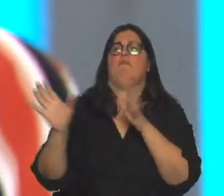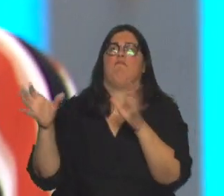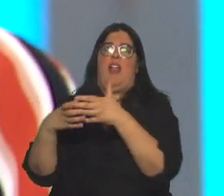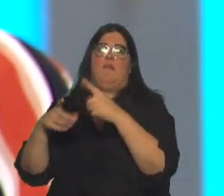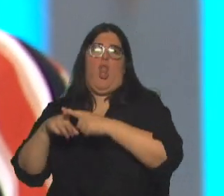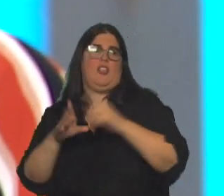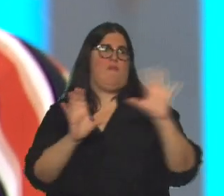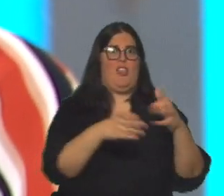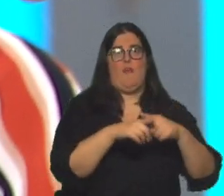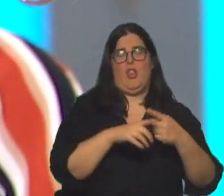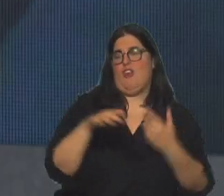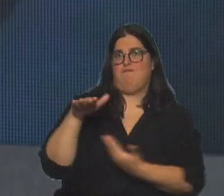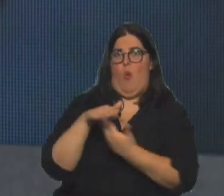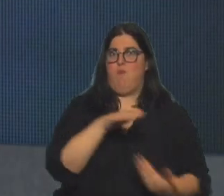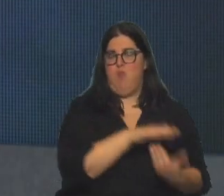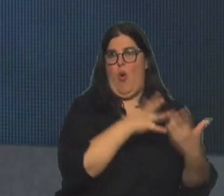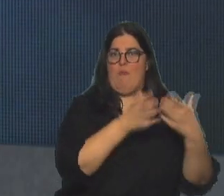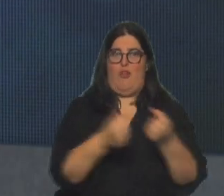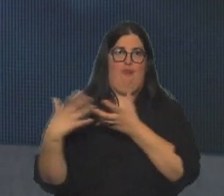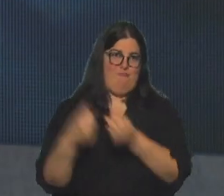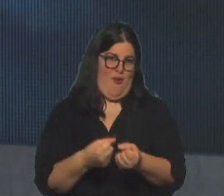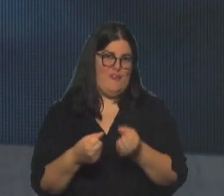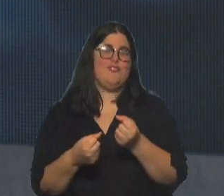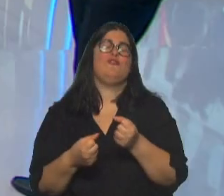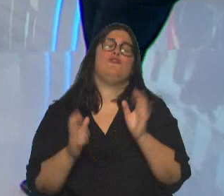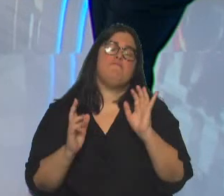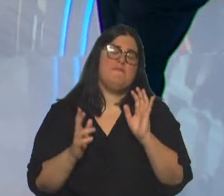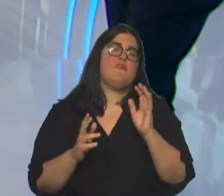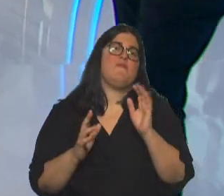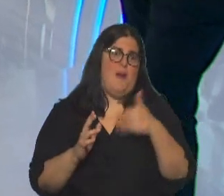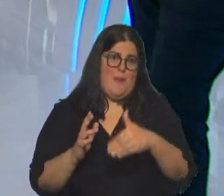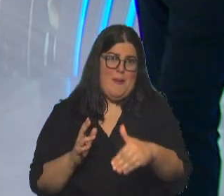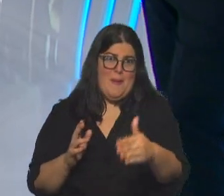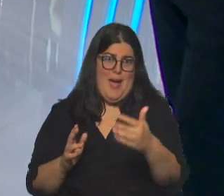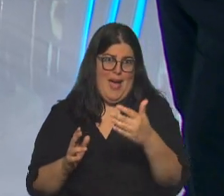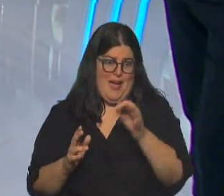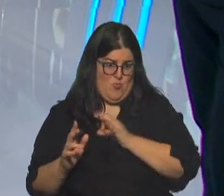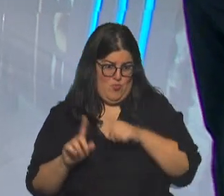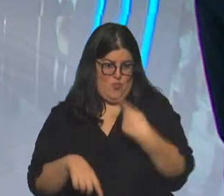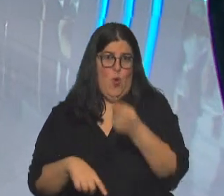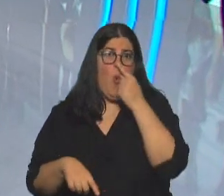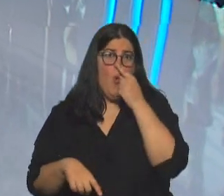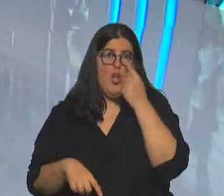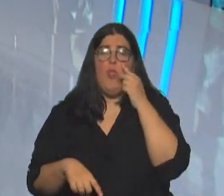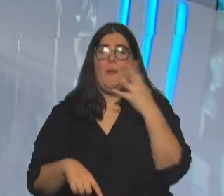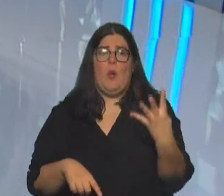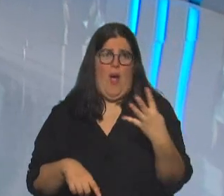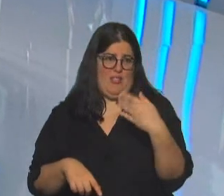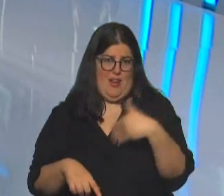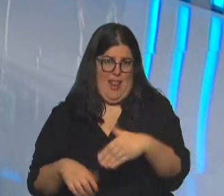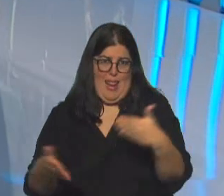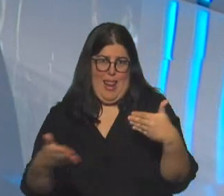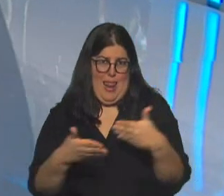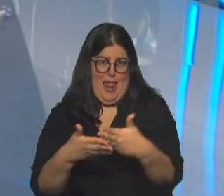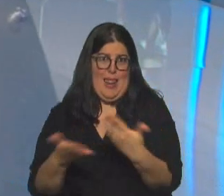pero bueno, son fenómenos que aparecen en todos lados. Falta nada, hasta acá, junio de 2024, es nada. Atentos entonces a